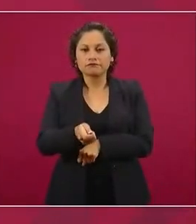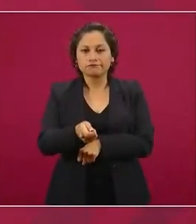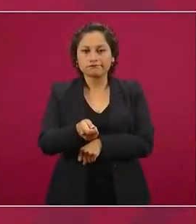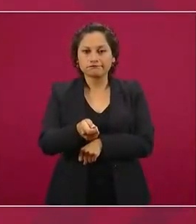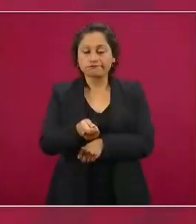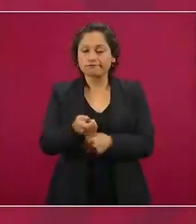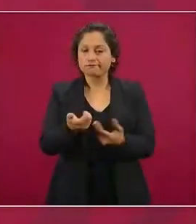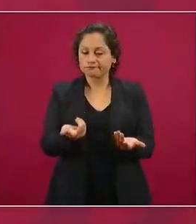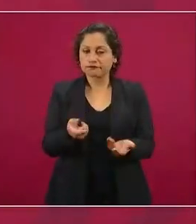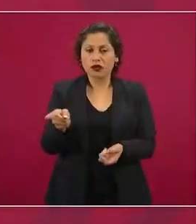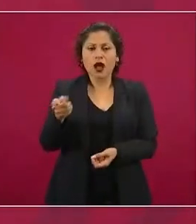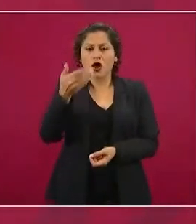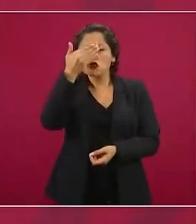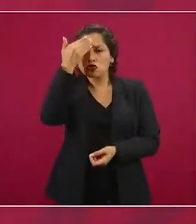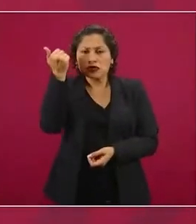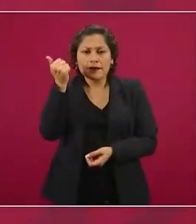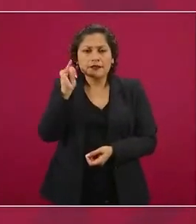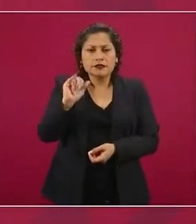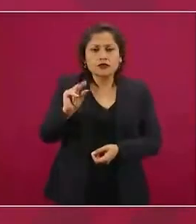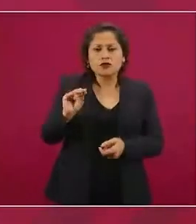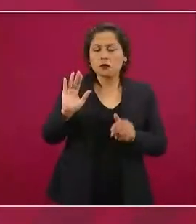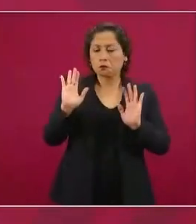directa o indirectamente, la corrupción.